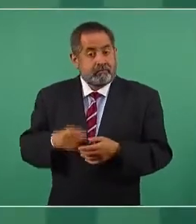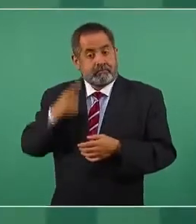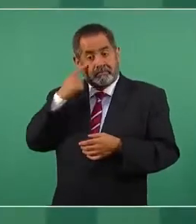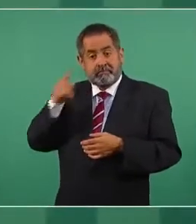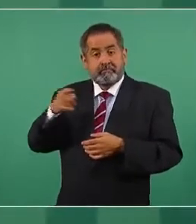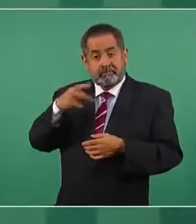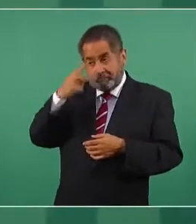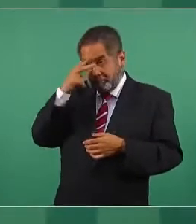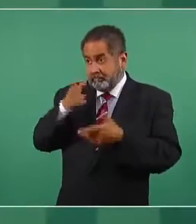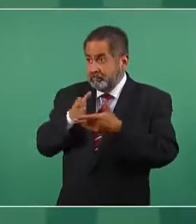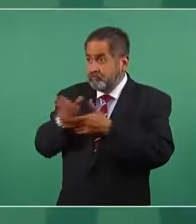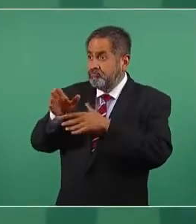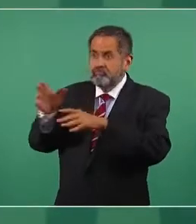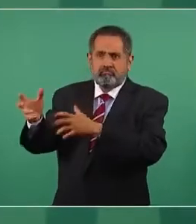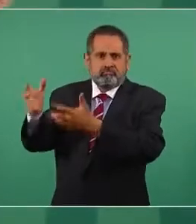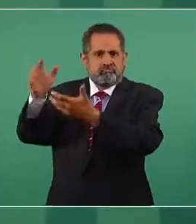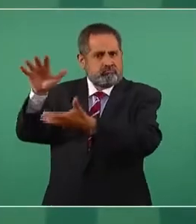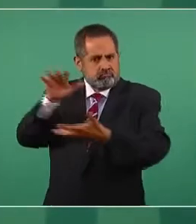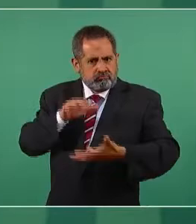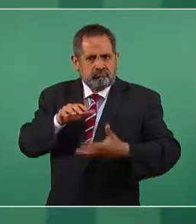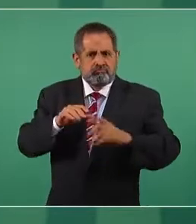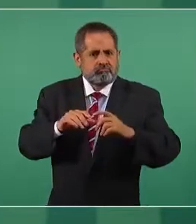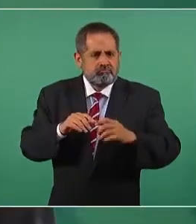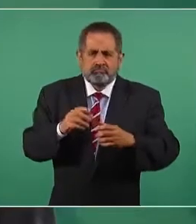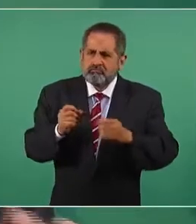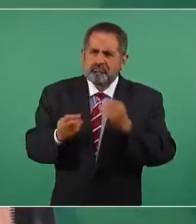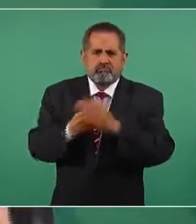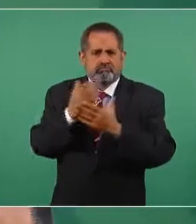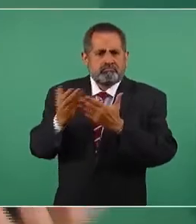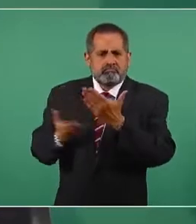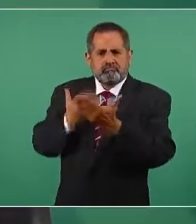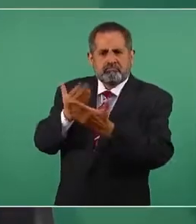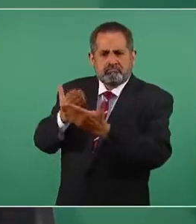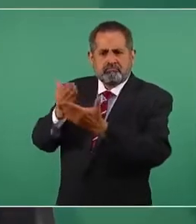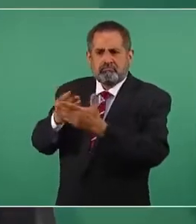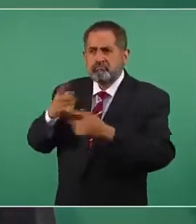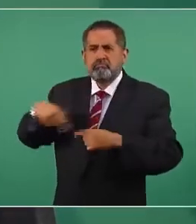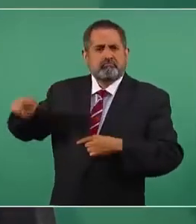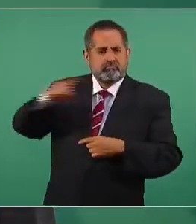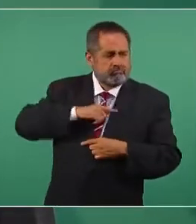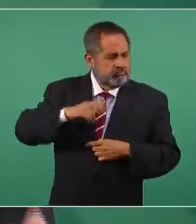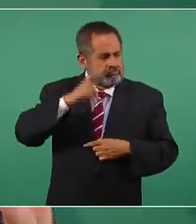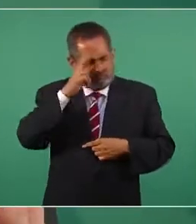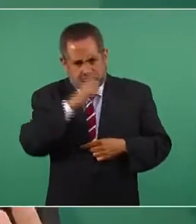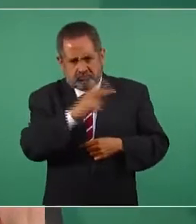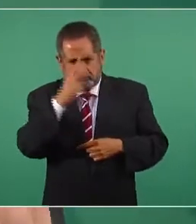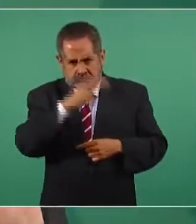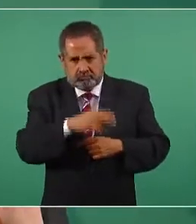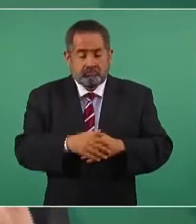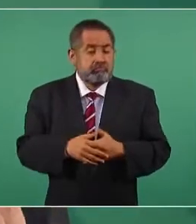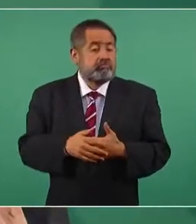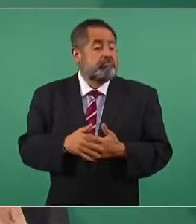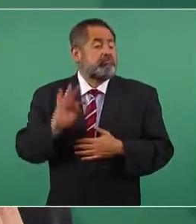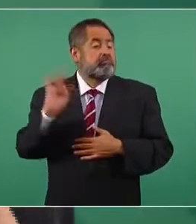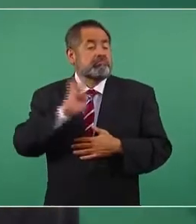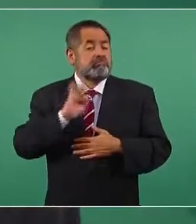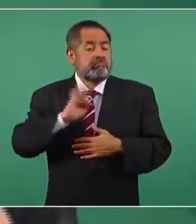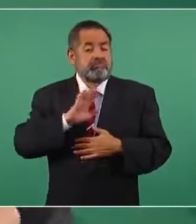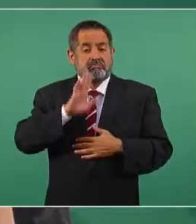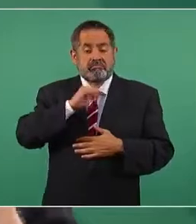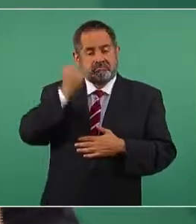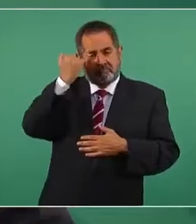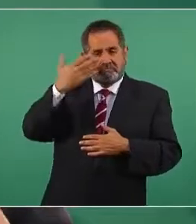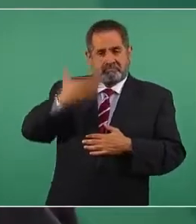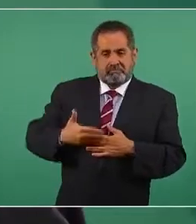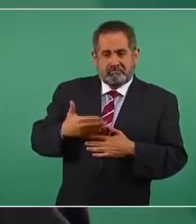un acceso a un gran número de iniciativas con mucho respeto a nuestro país. Si nuestro país tuviera una mala imagen, no creo